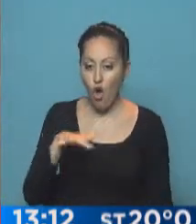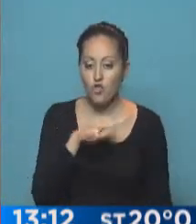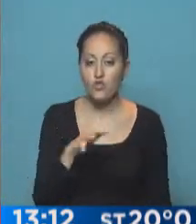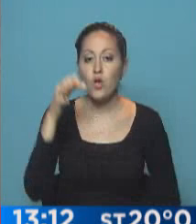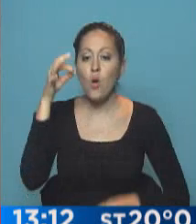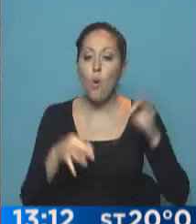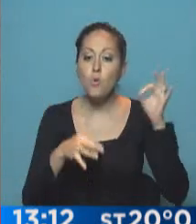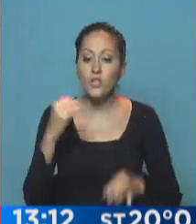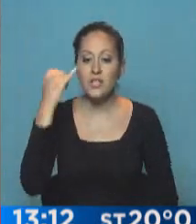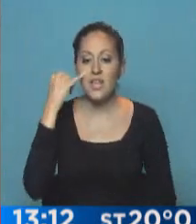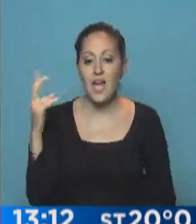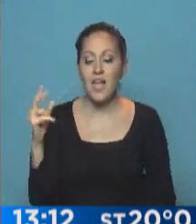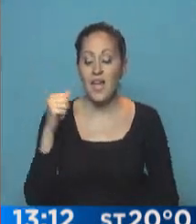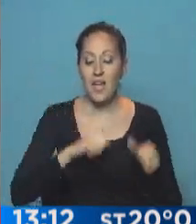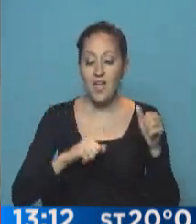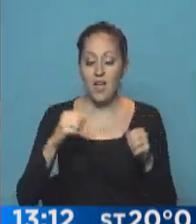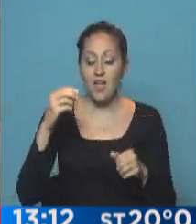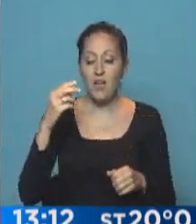Justicia por los muertos y heridos de 11.